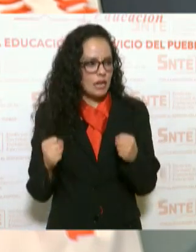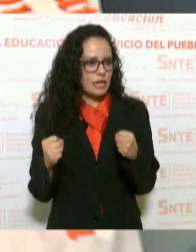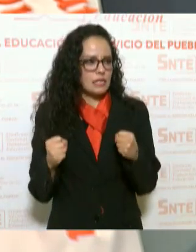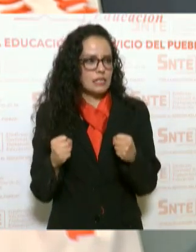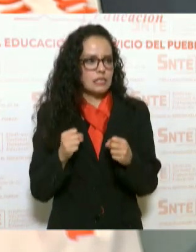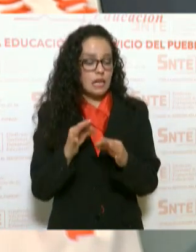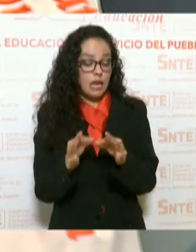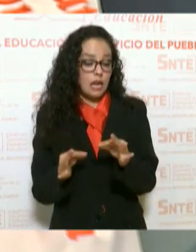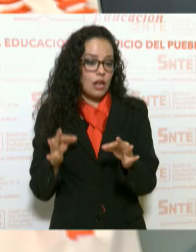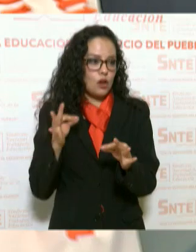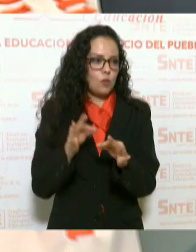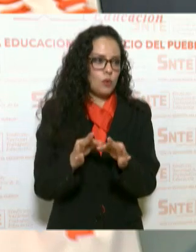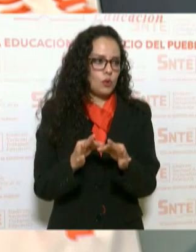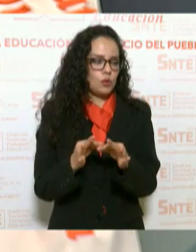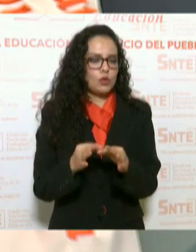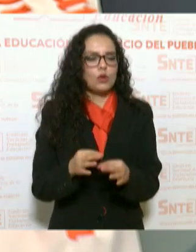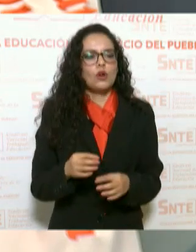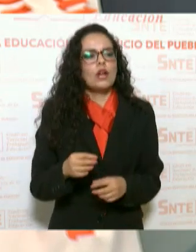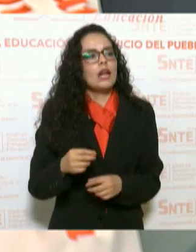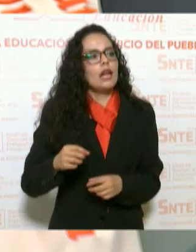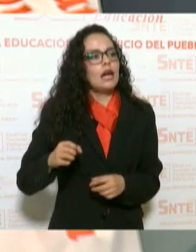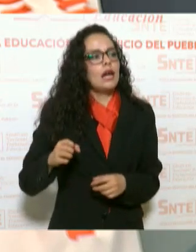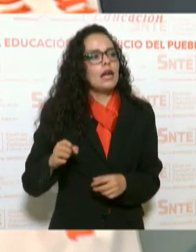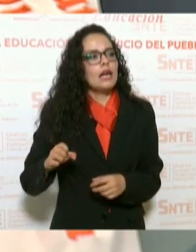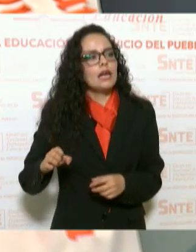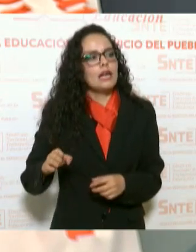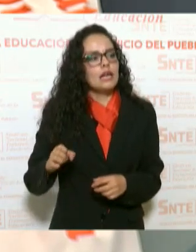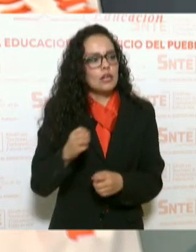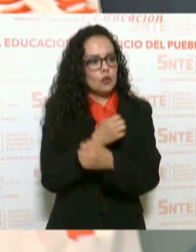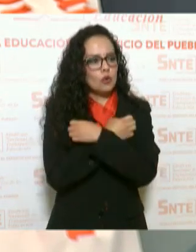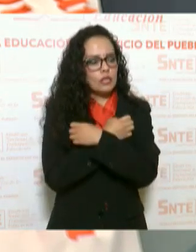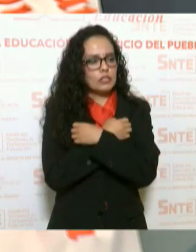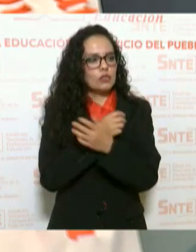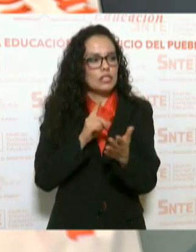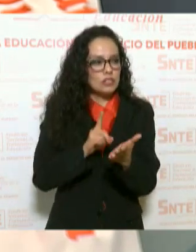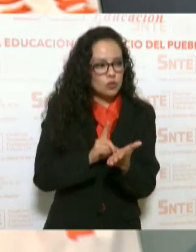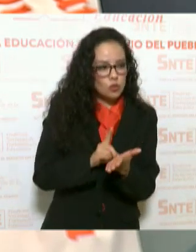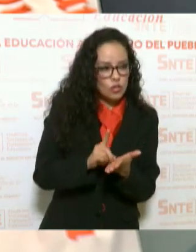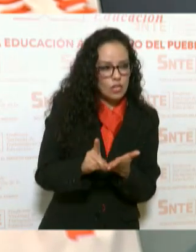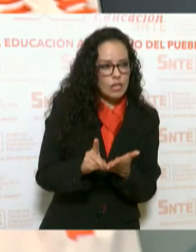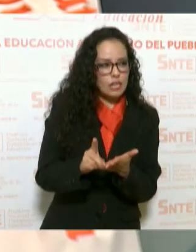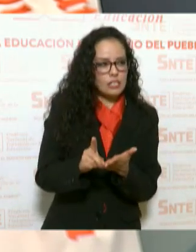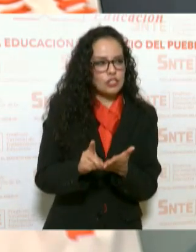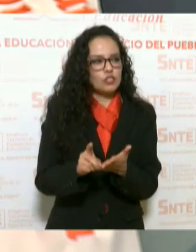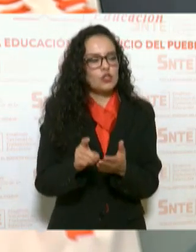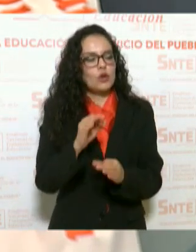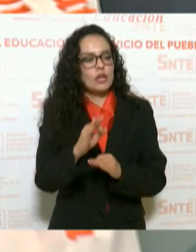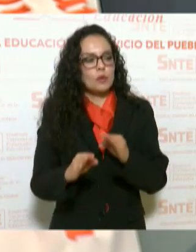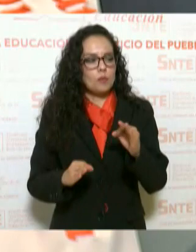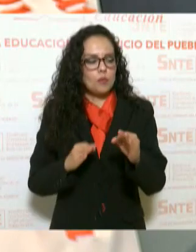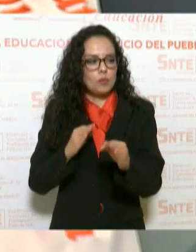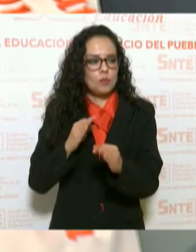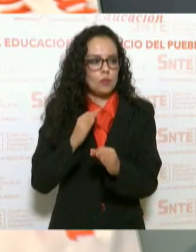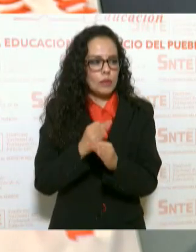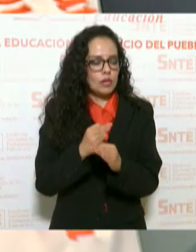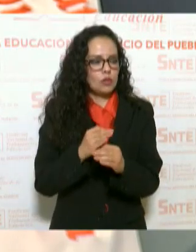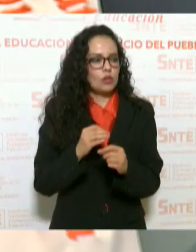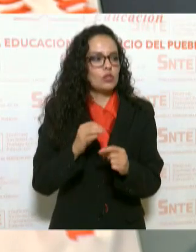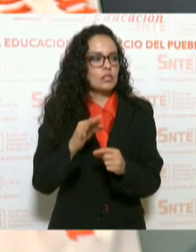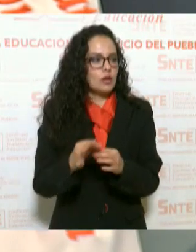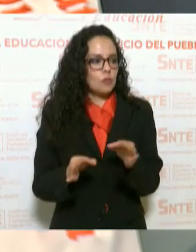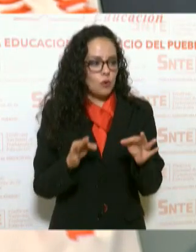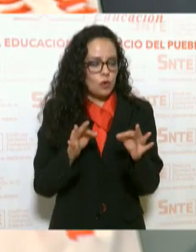la educación es un derecho humano fundamental, un bien público y una